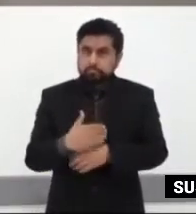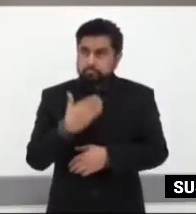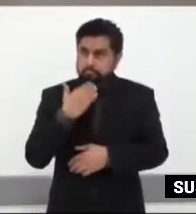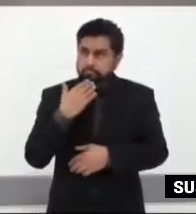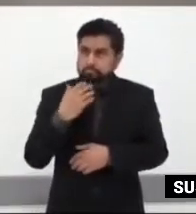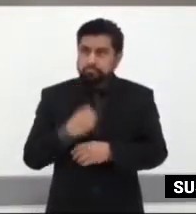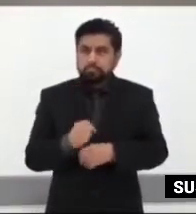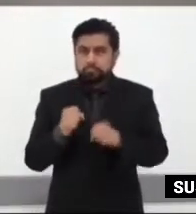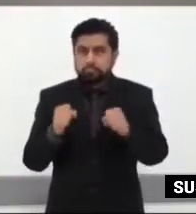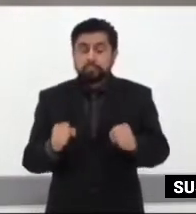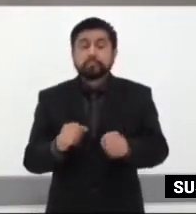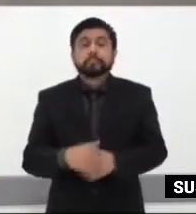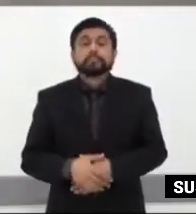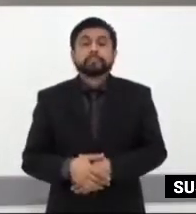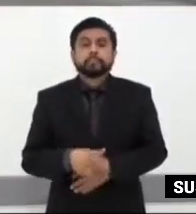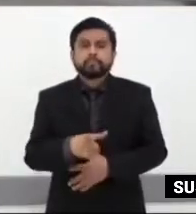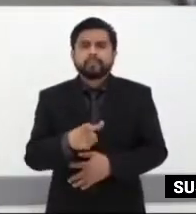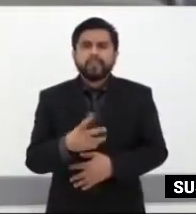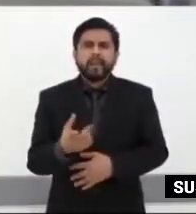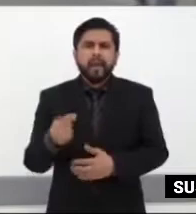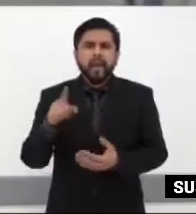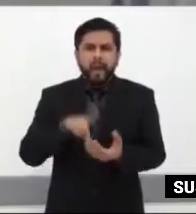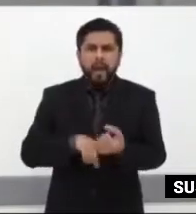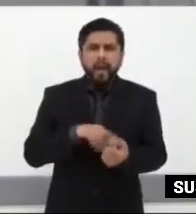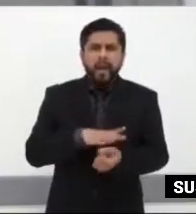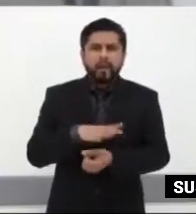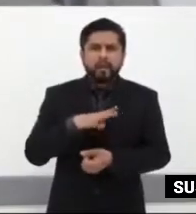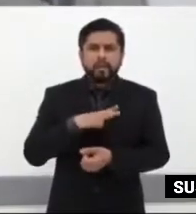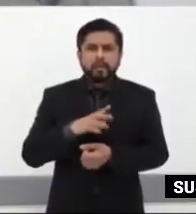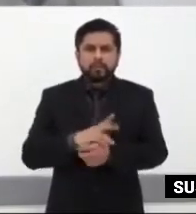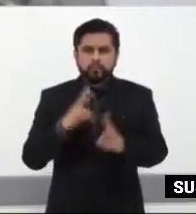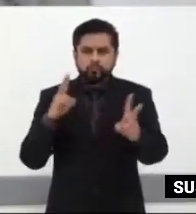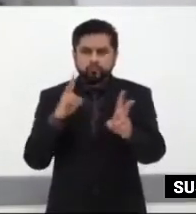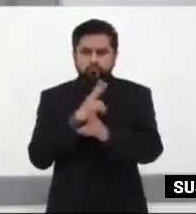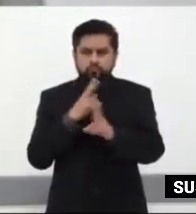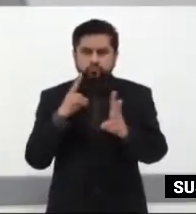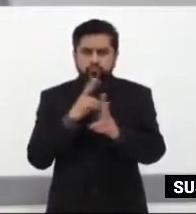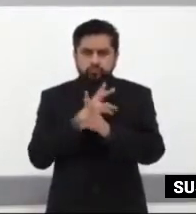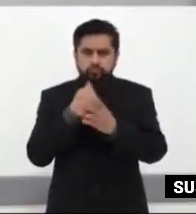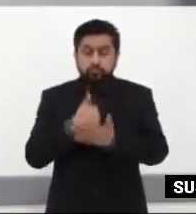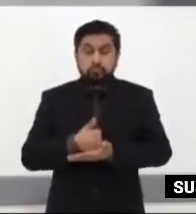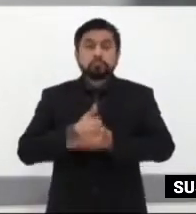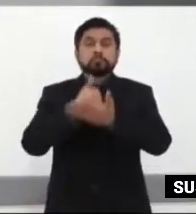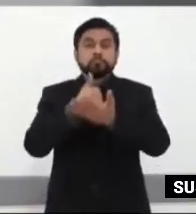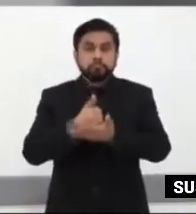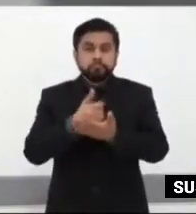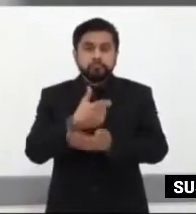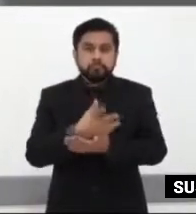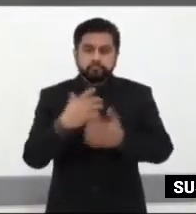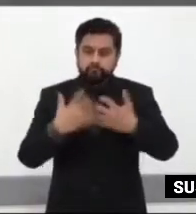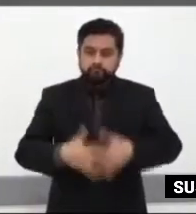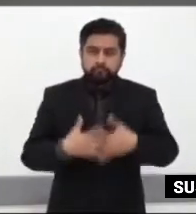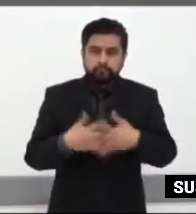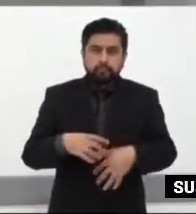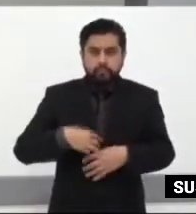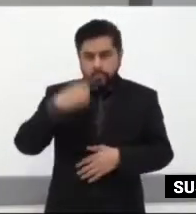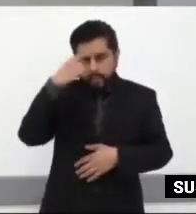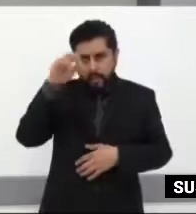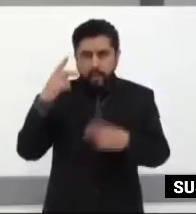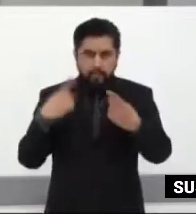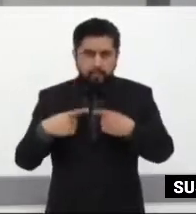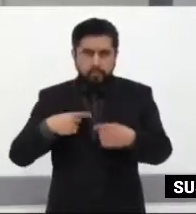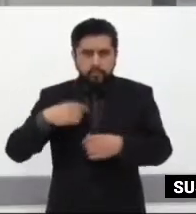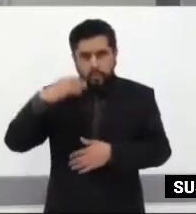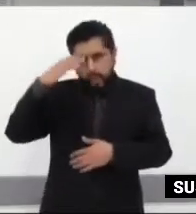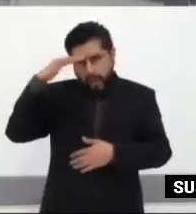ventilador. Son ventiladores de alta tecnología, se llaman Aeromed, que pueden manejar pacientes adultos